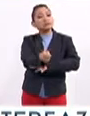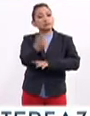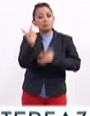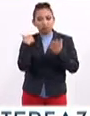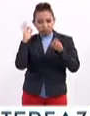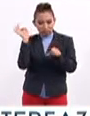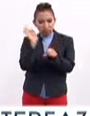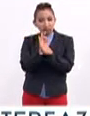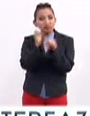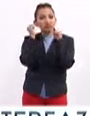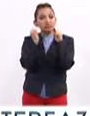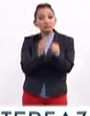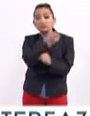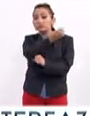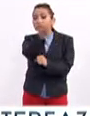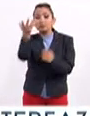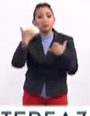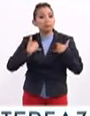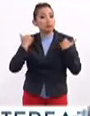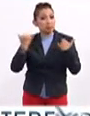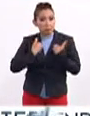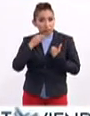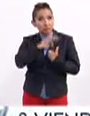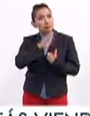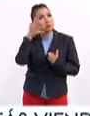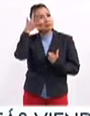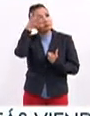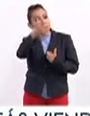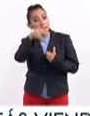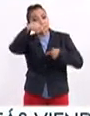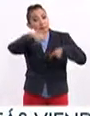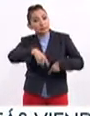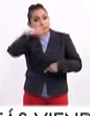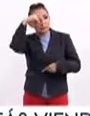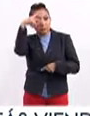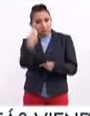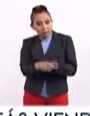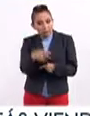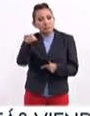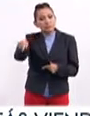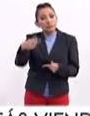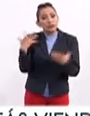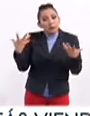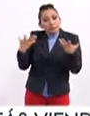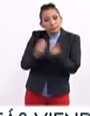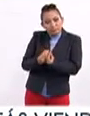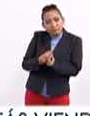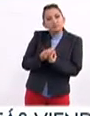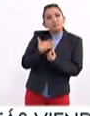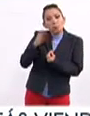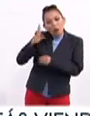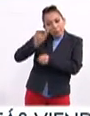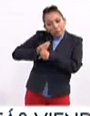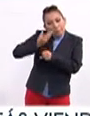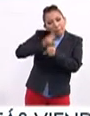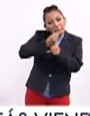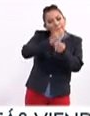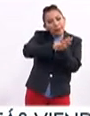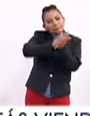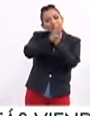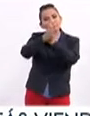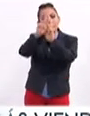la garantía de que cualquier joven tenga un futuro en este país y juntos vamos a reconstruirlo